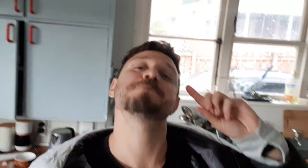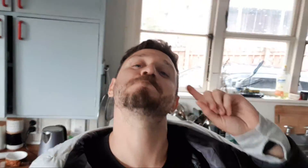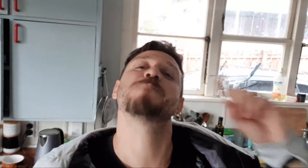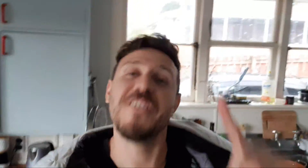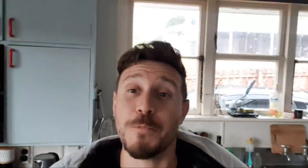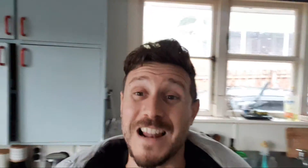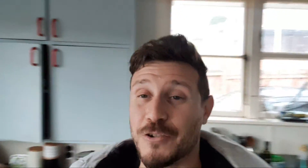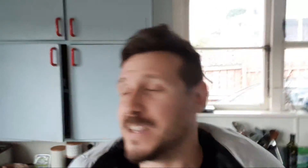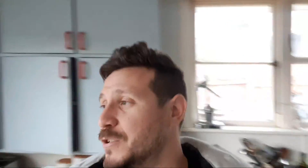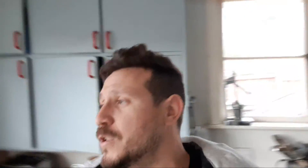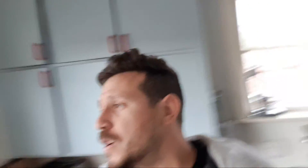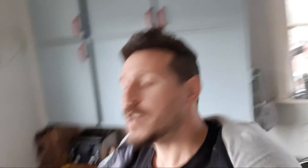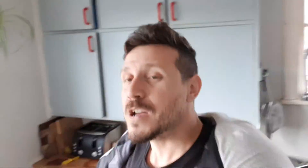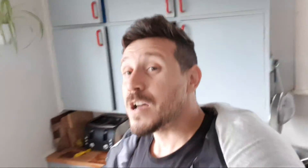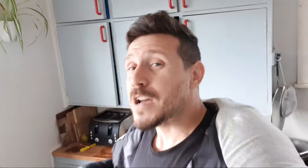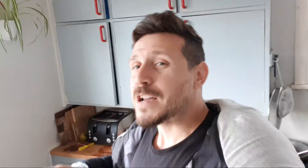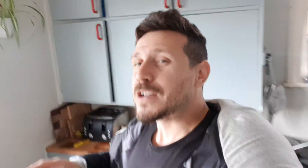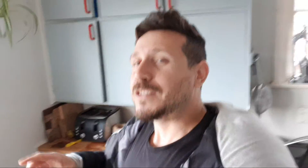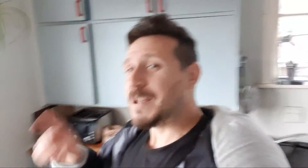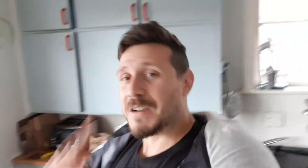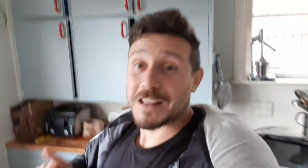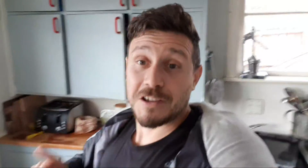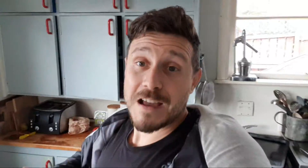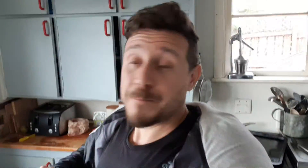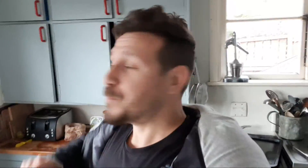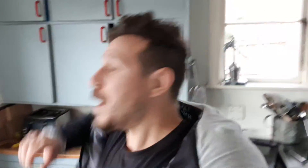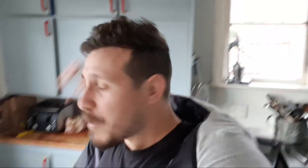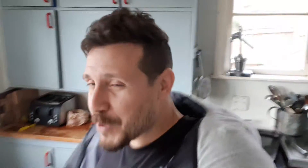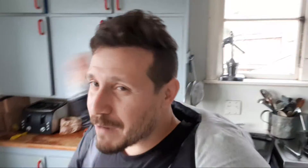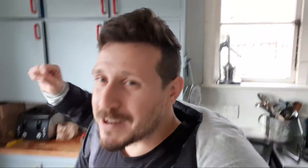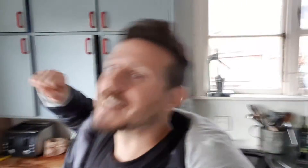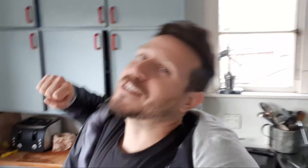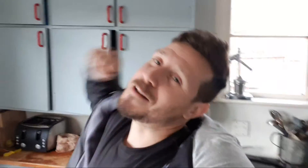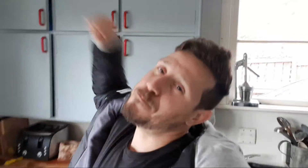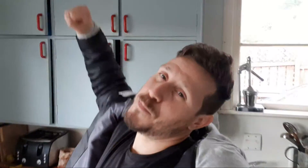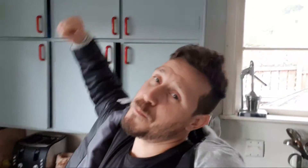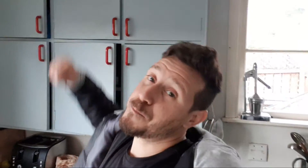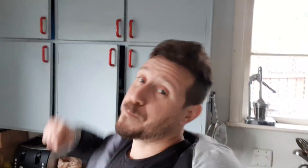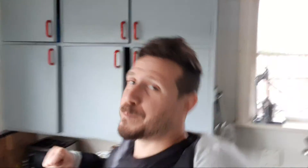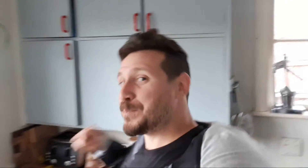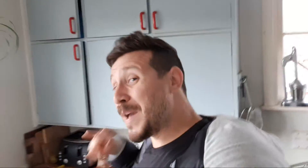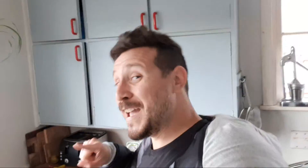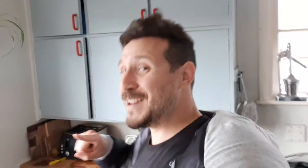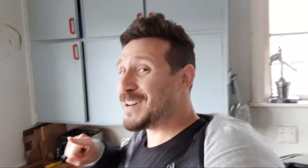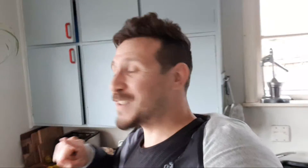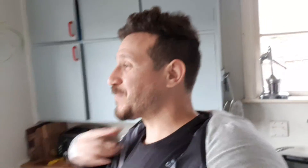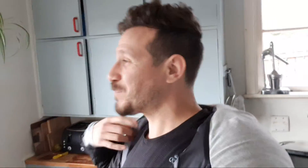así que fenomenal con eso. Tema restaurante, vamos a poder abrir el restaurante,